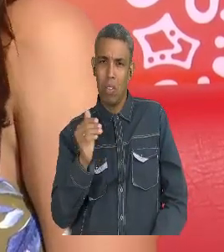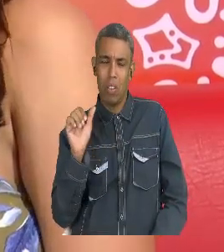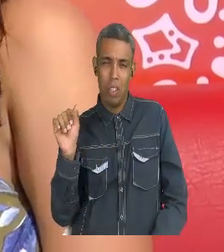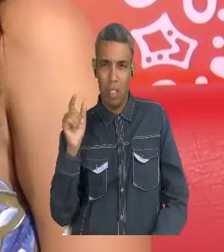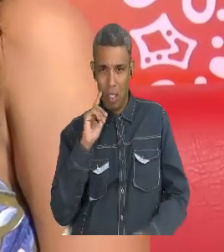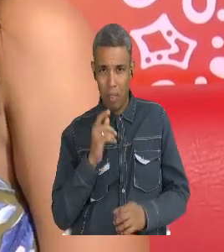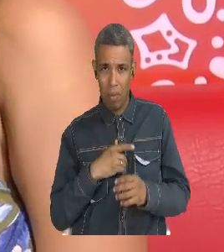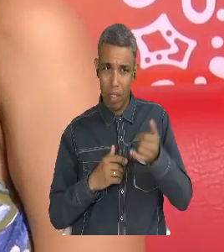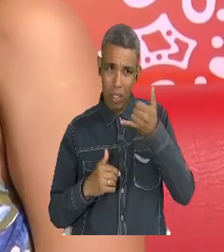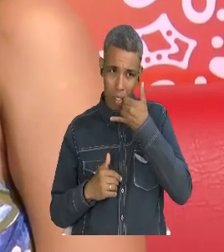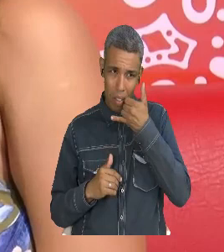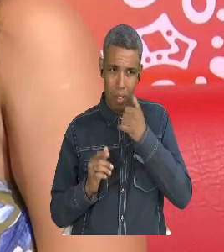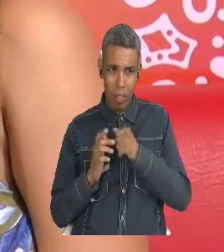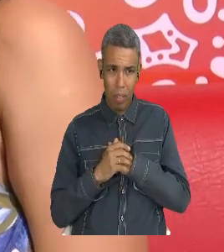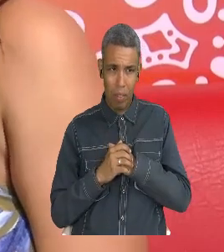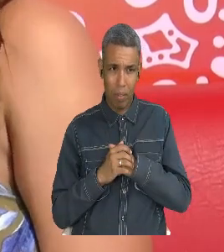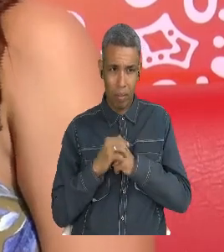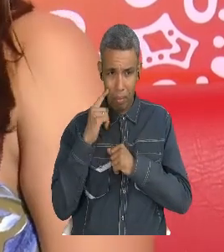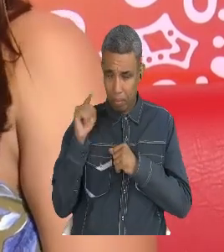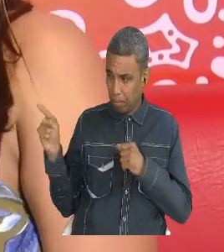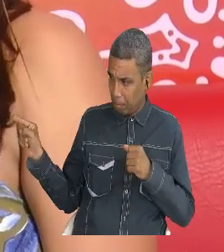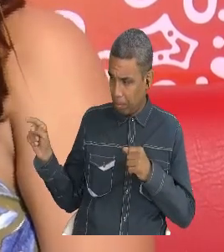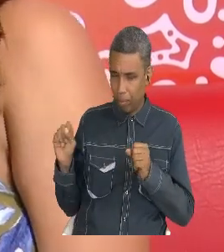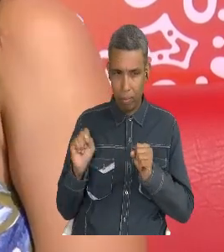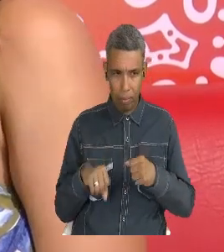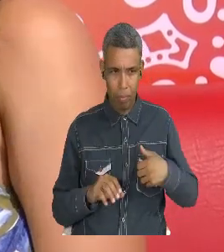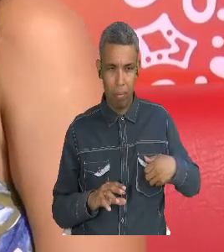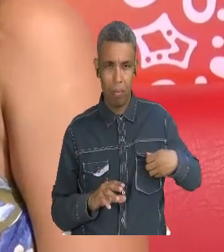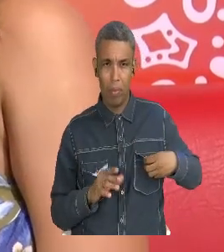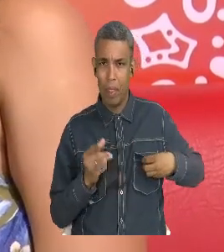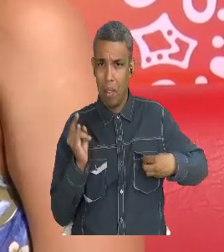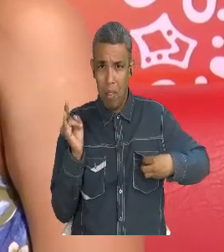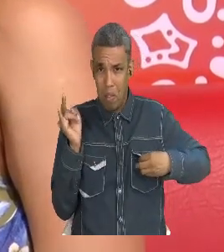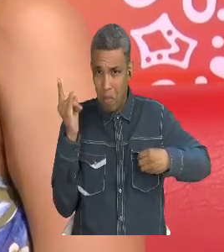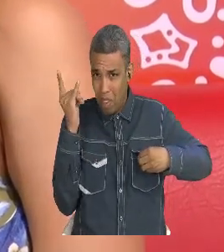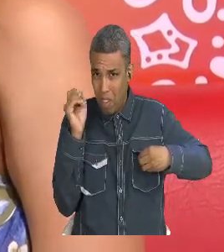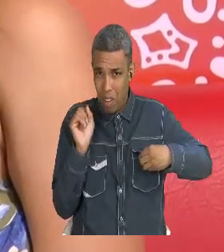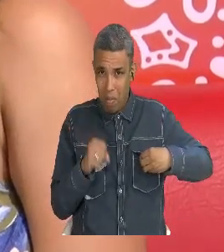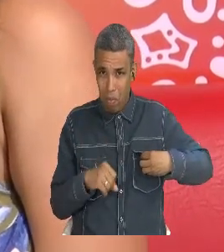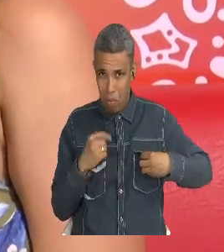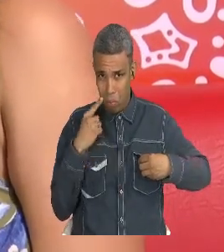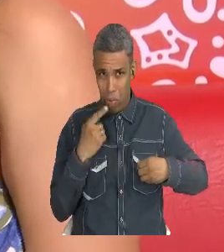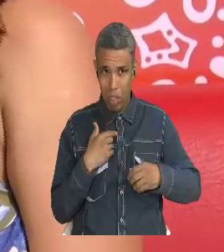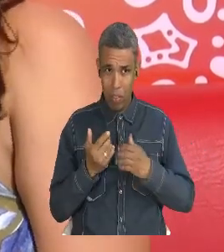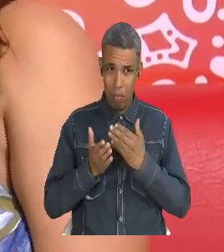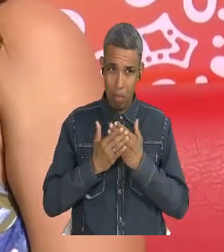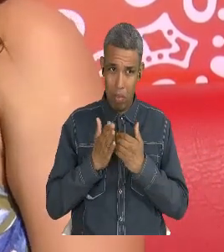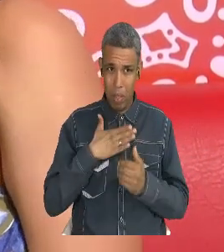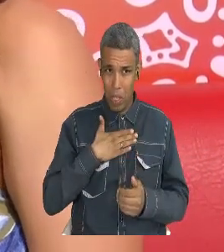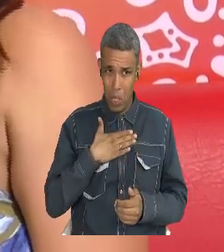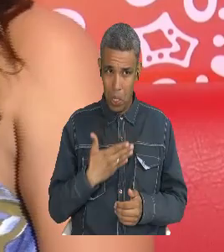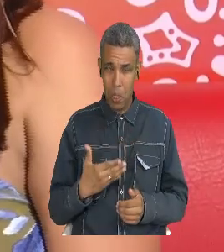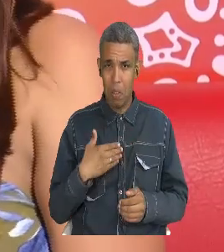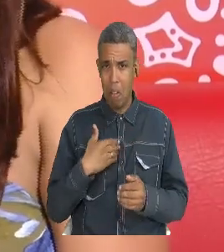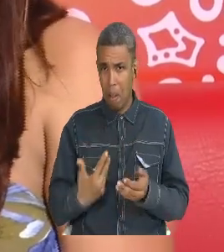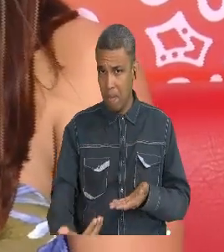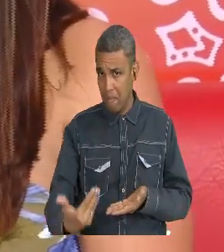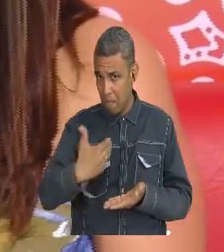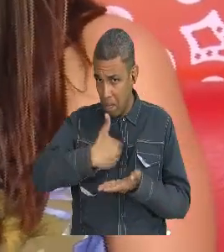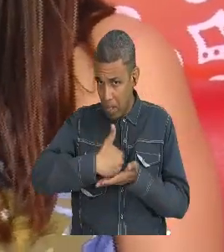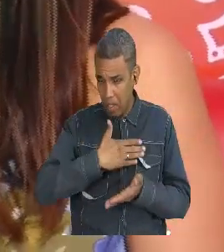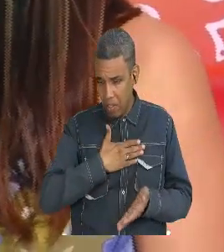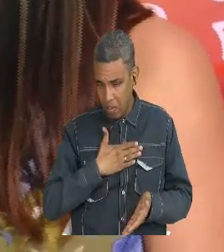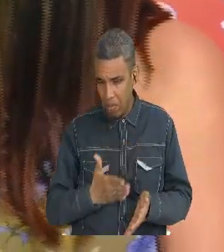300-219-672. Me pueden llamar para cualquier situación jurídica por la que estén pasando y pues con mucho gusto los recibiré en mi oficina para atenderlos.